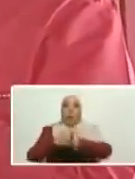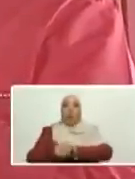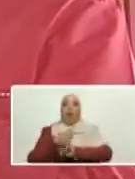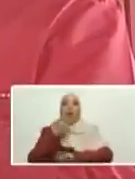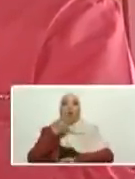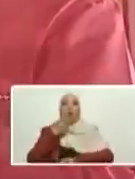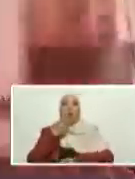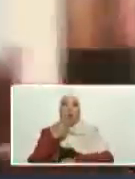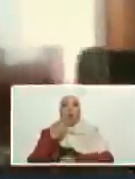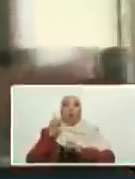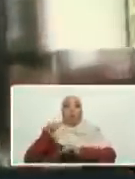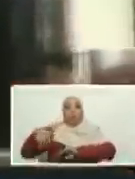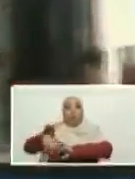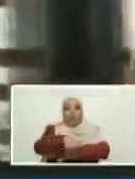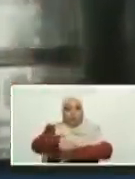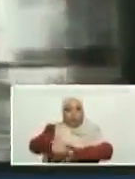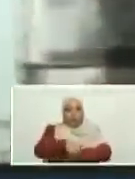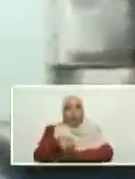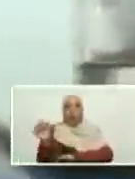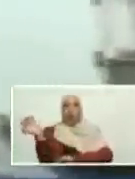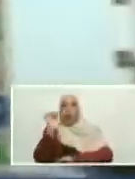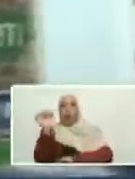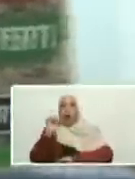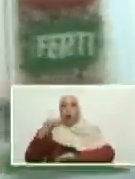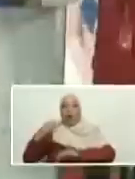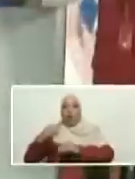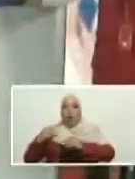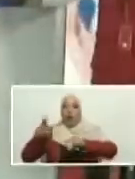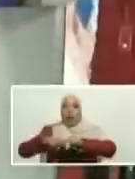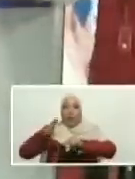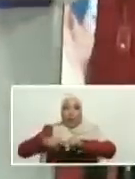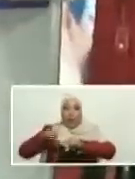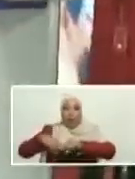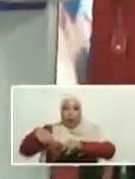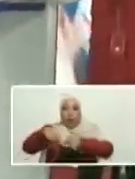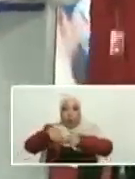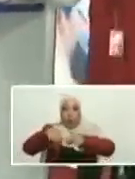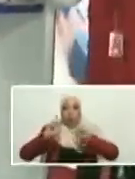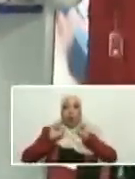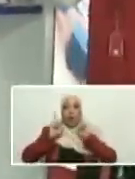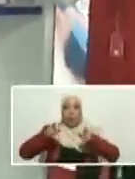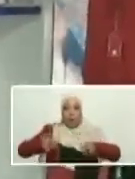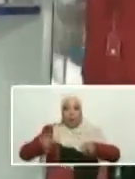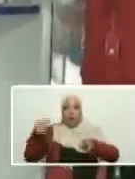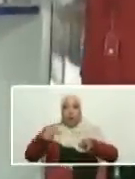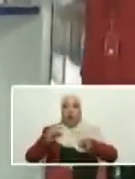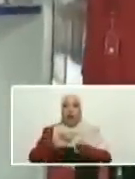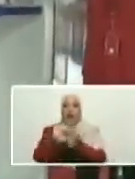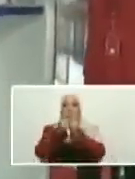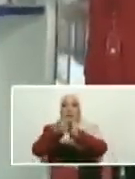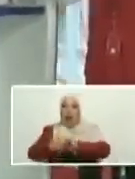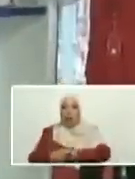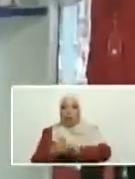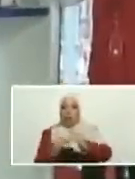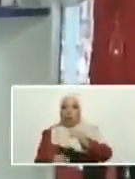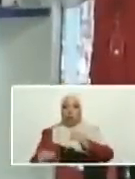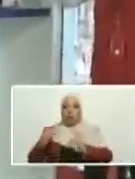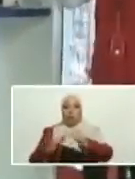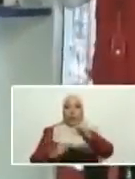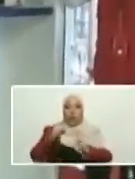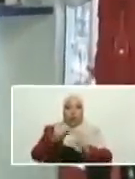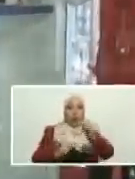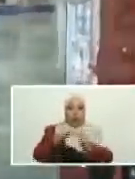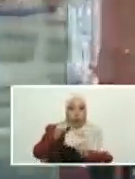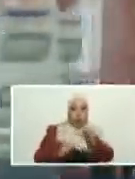con una invención venezolana. Se aplica en frío. En frío. ¿Y cómo ha estado el resultado del ensayo directo en carreteras y